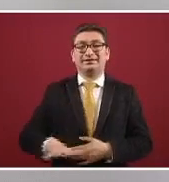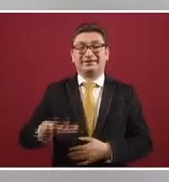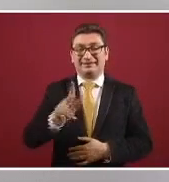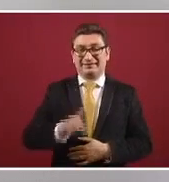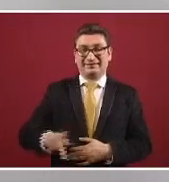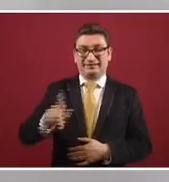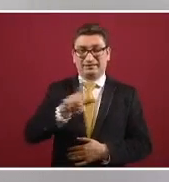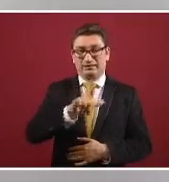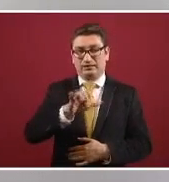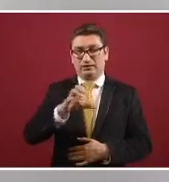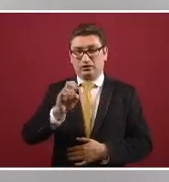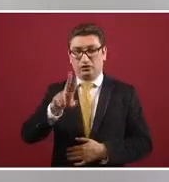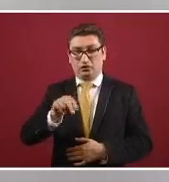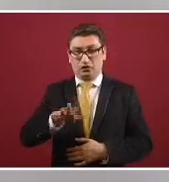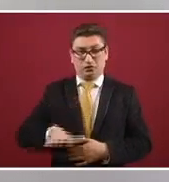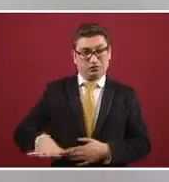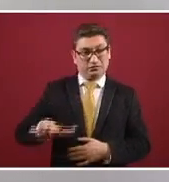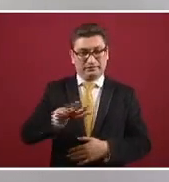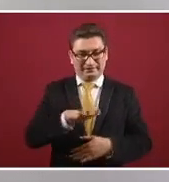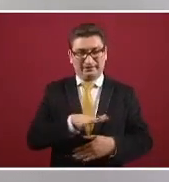León.